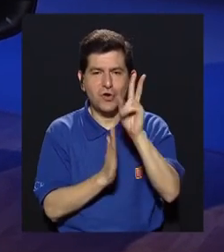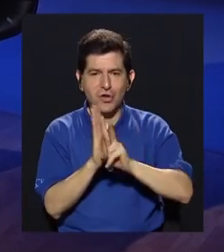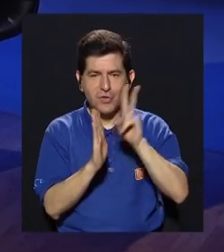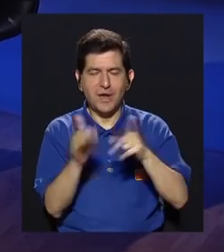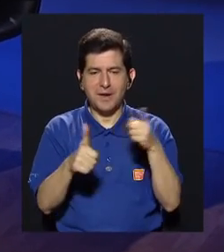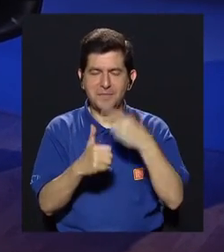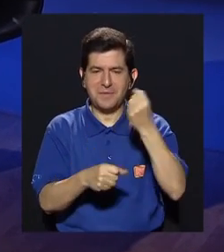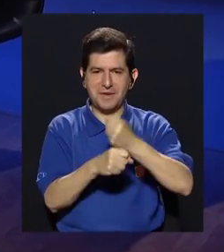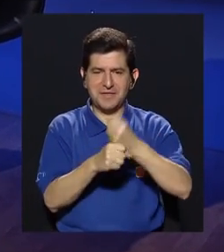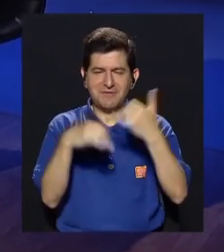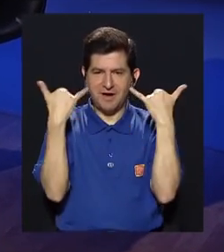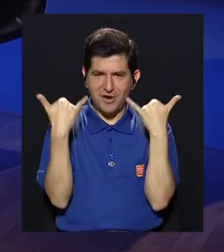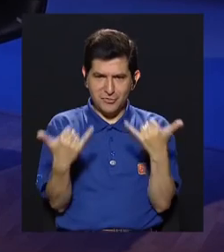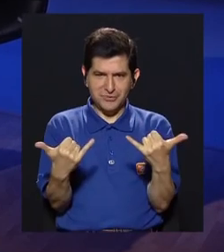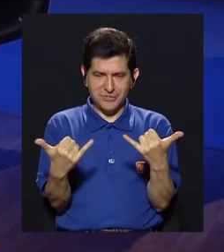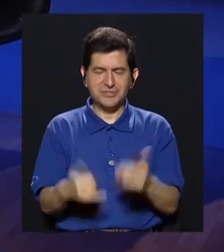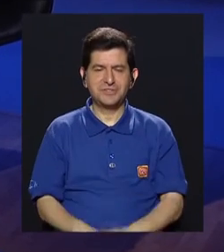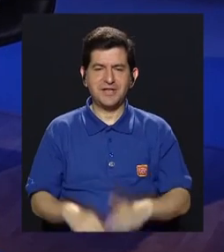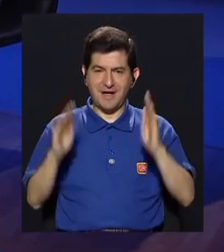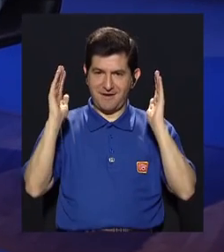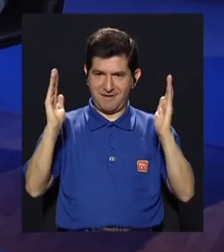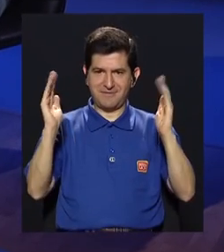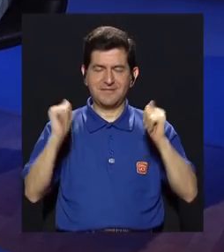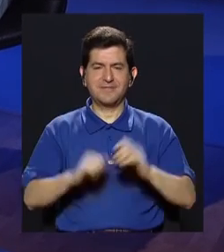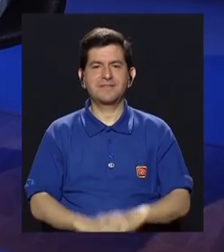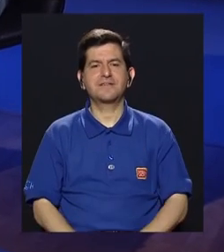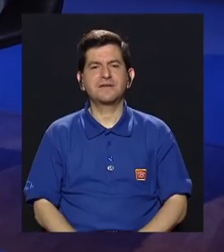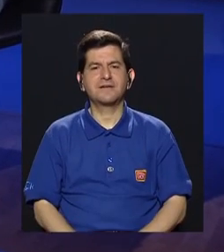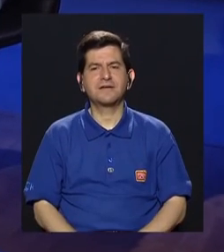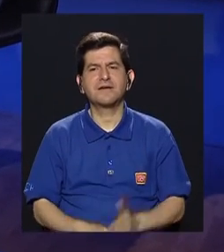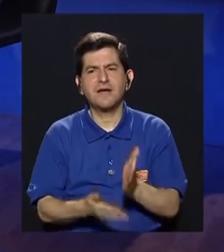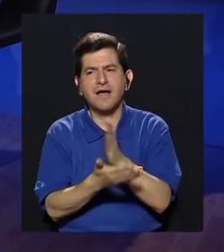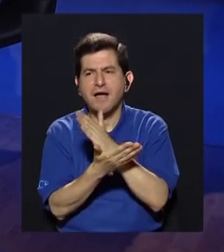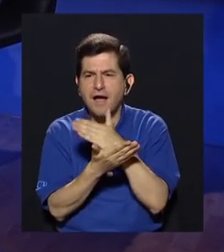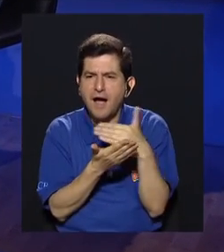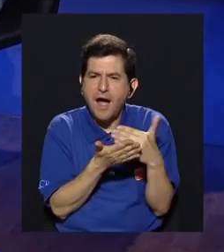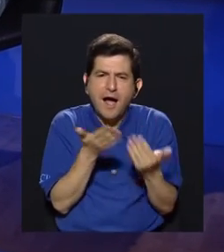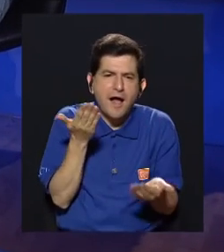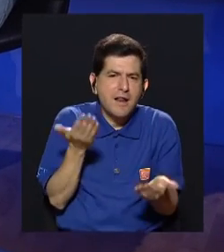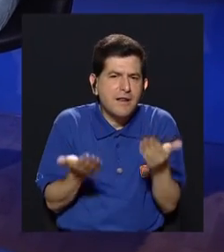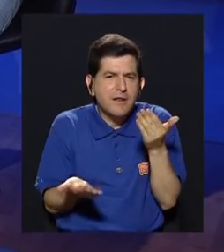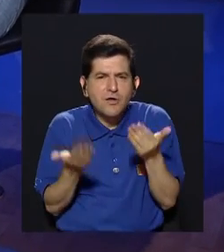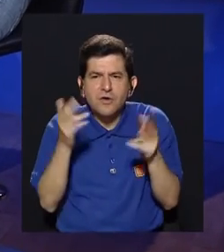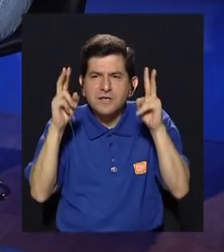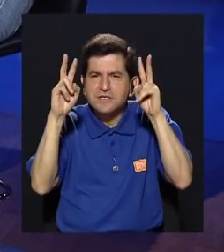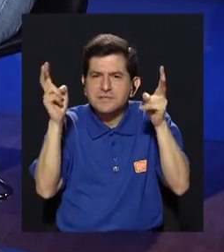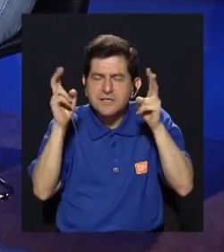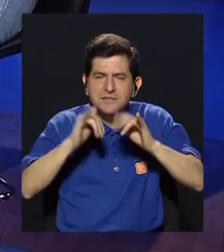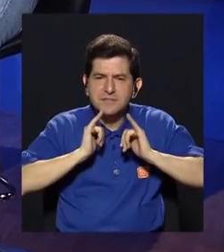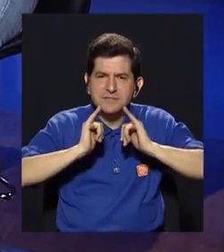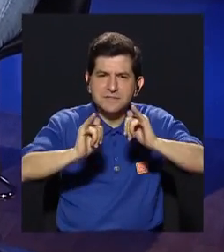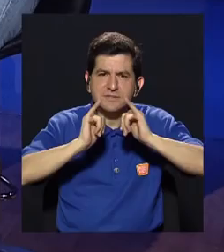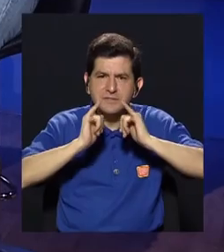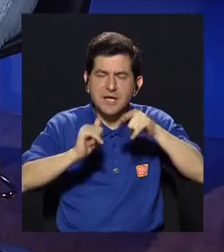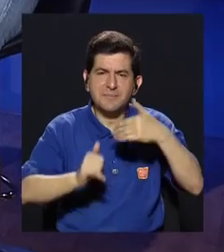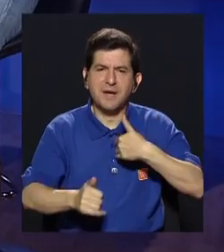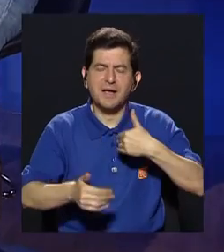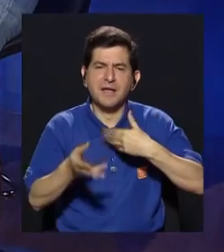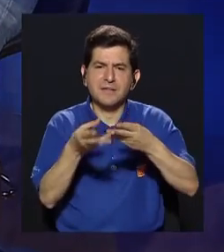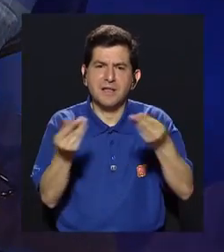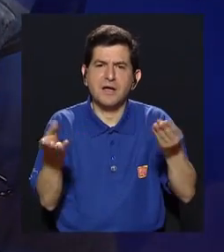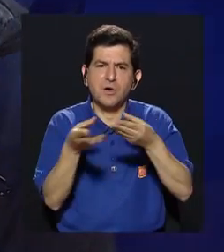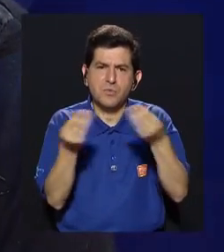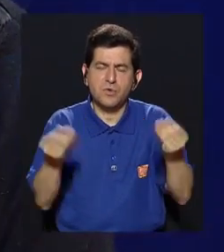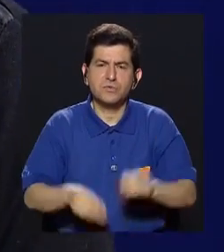y cortos documentales si este mi primer largometraje siempre he trabajado tanto ficción como documental y este este mi primer trabajo ya